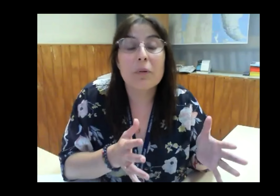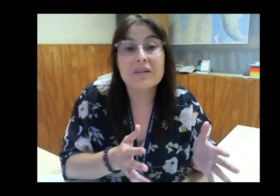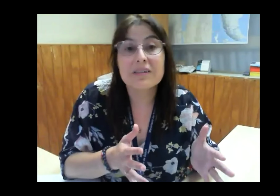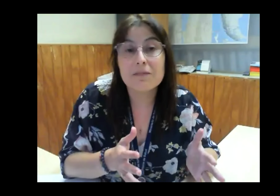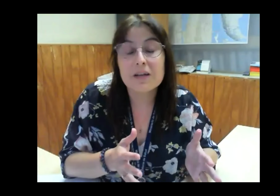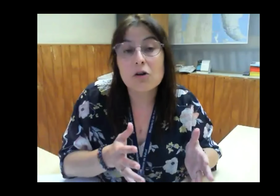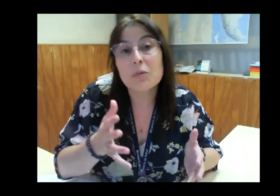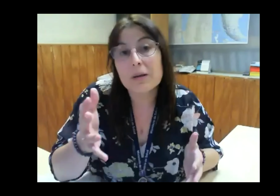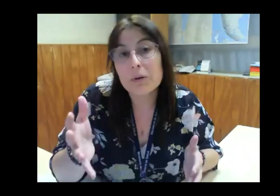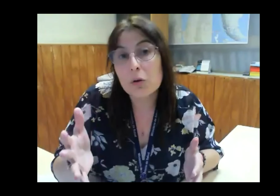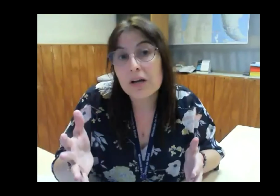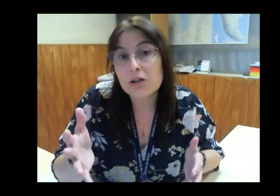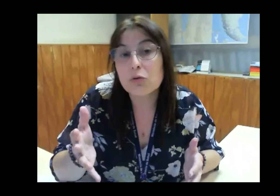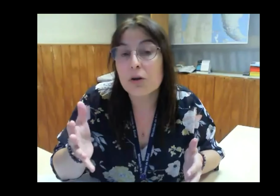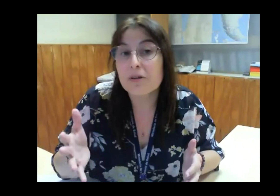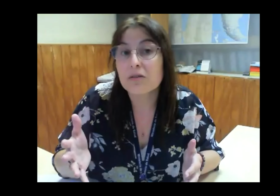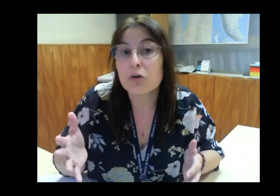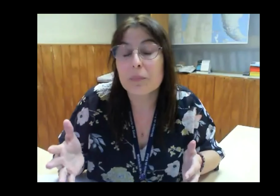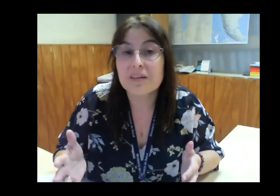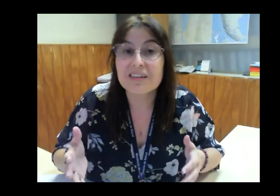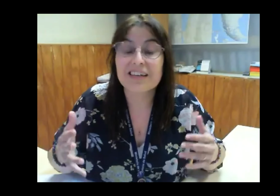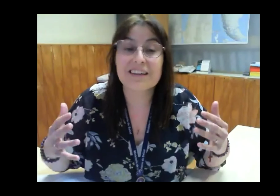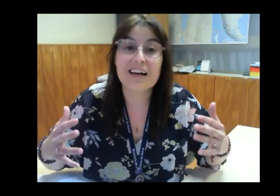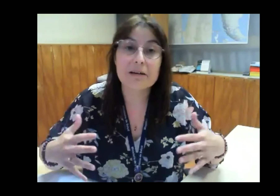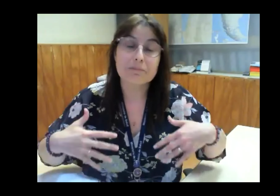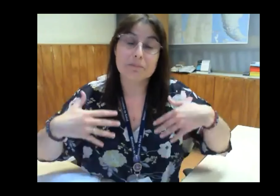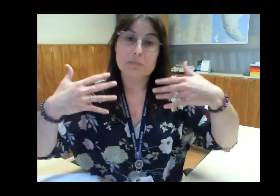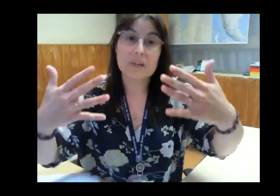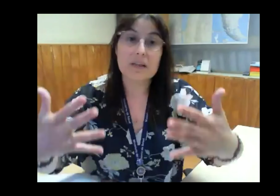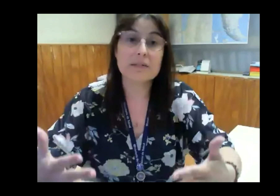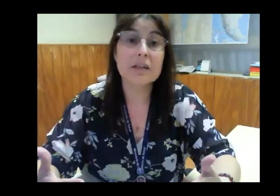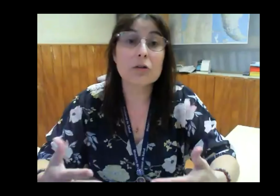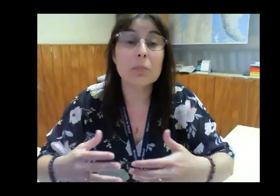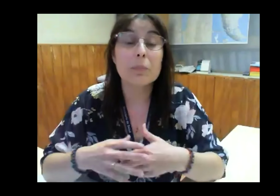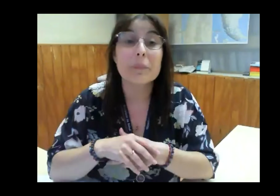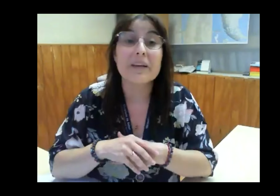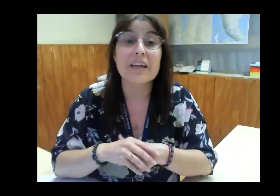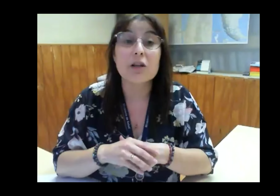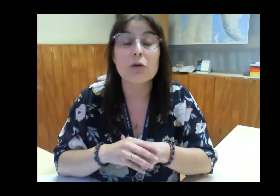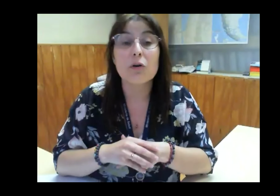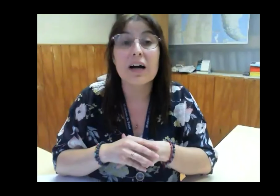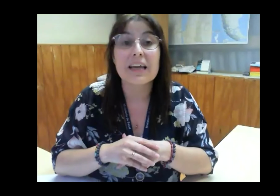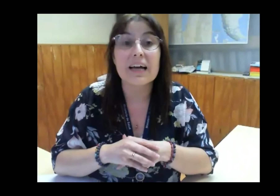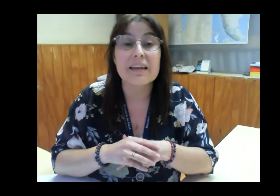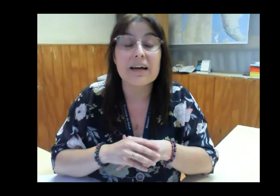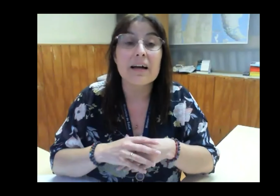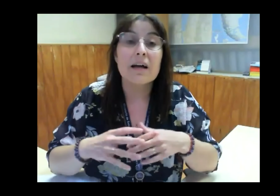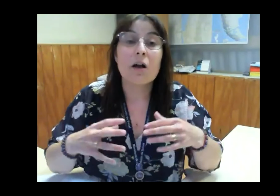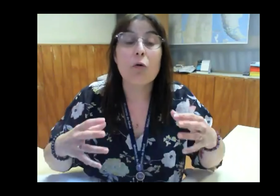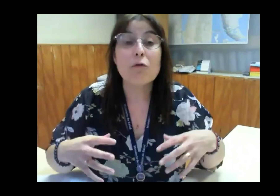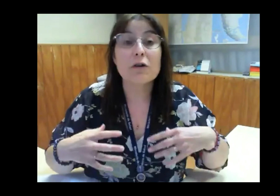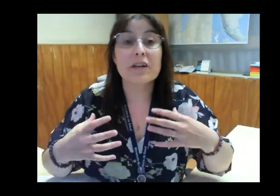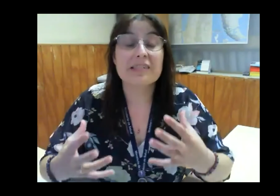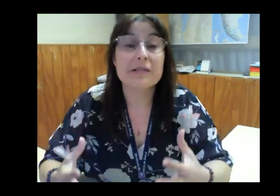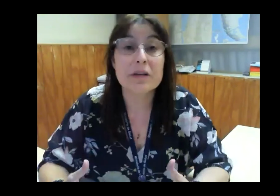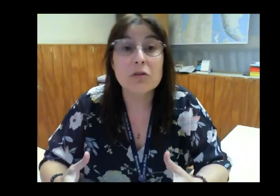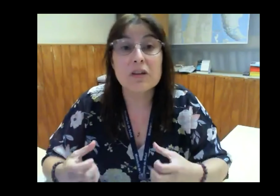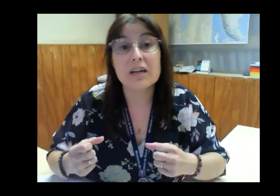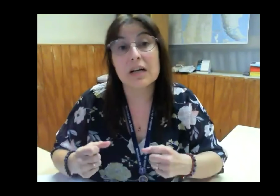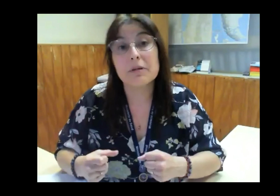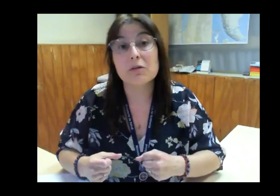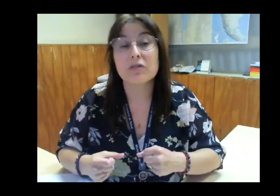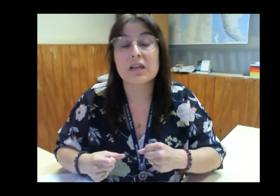nos puede servir, como también lo ha hecho OMS o OPS, que está, ¿cierto?, propendiendo a que haya un